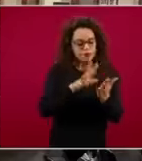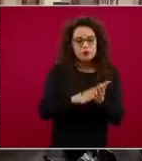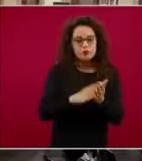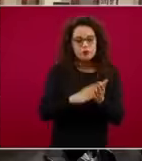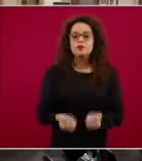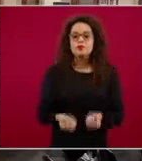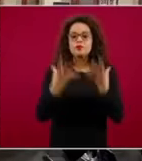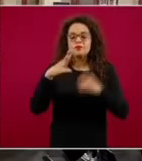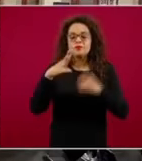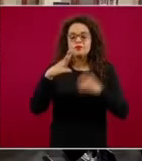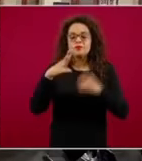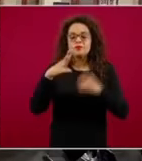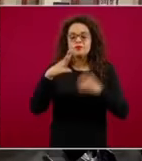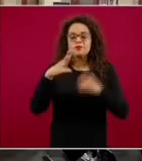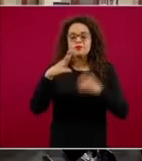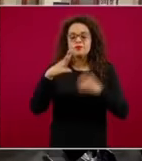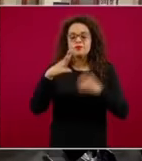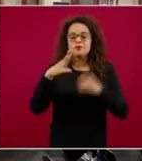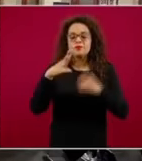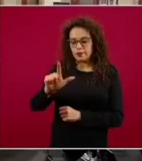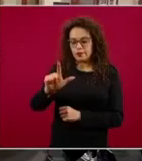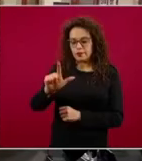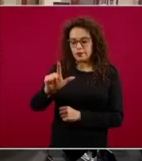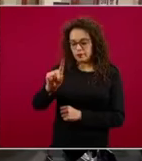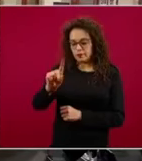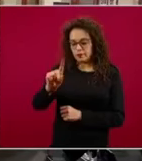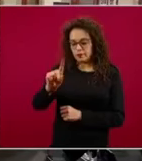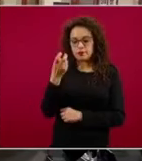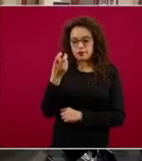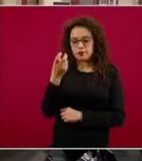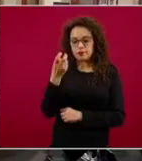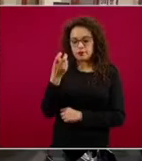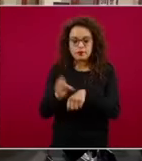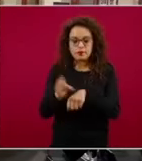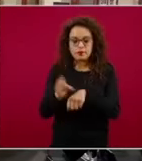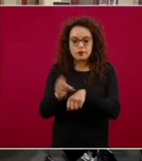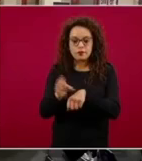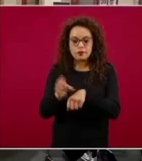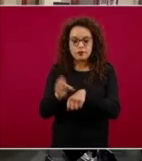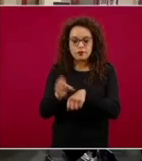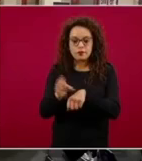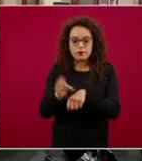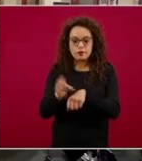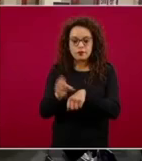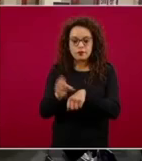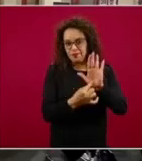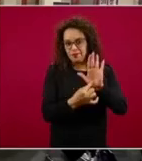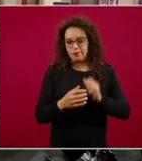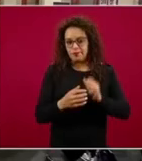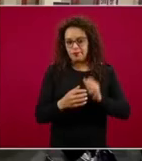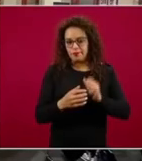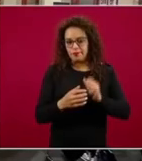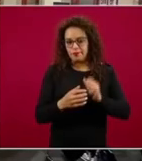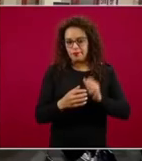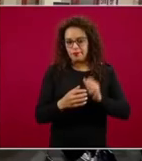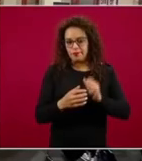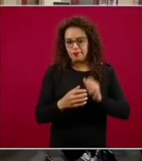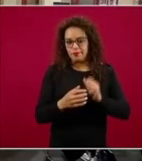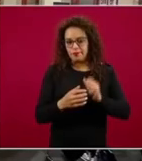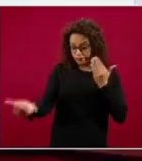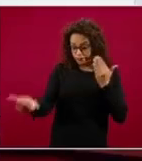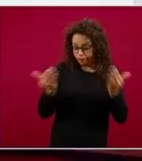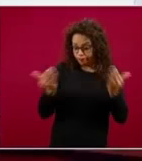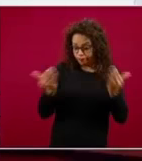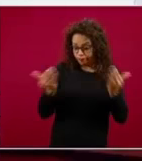letalidad en la semana que se está interpretando. Y no discrepa importantemente. ¿Cuál es la